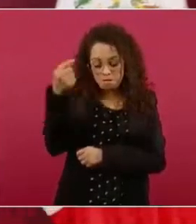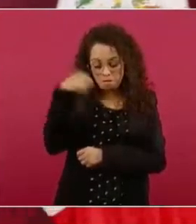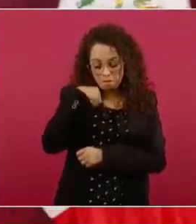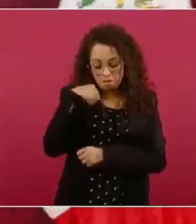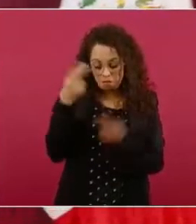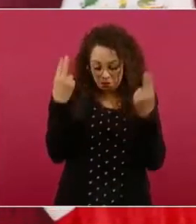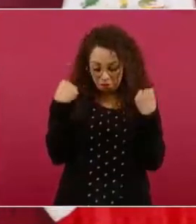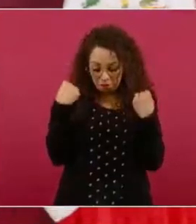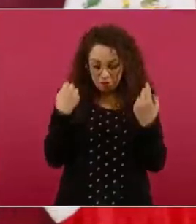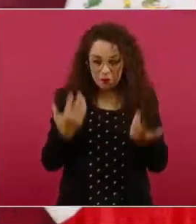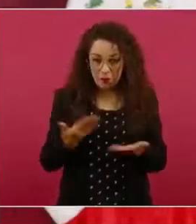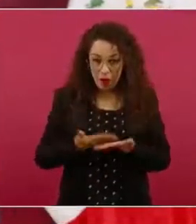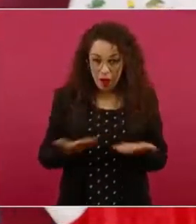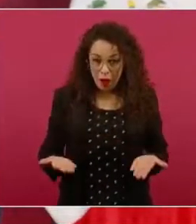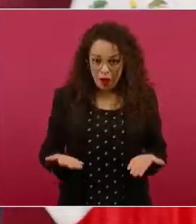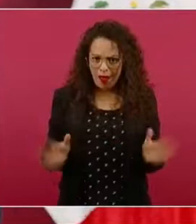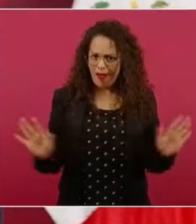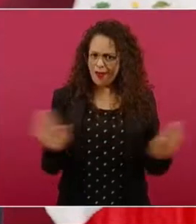Ya no,